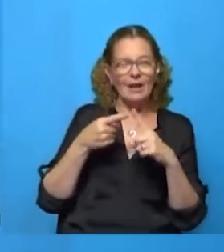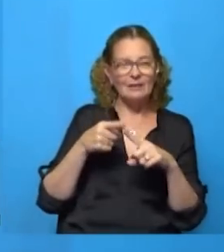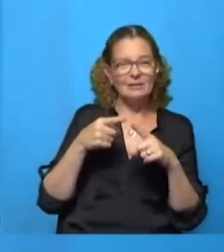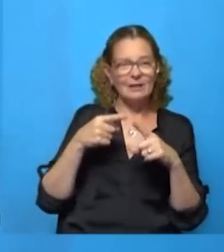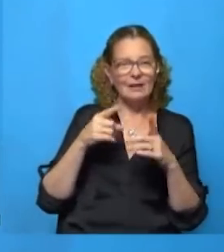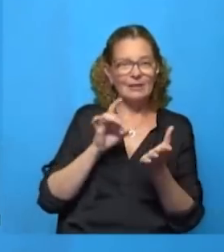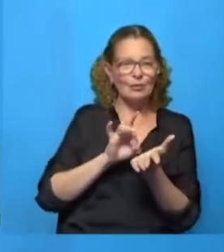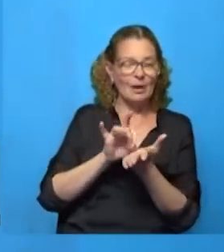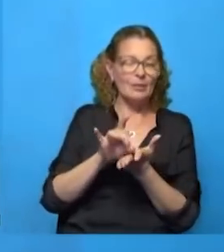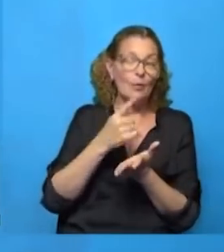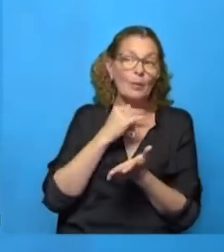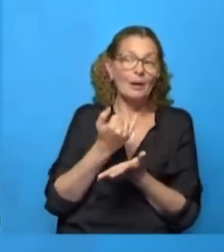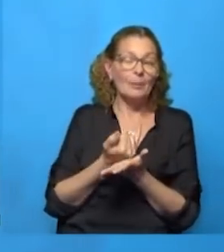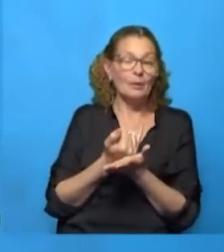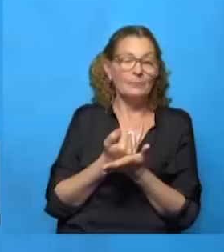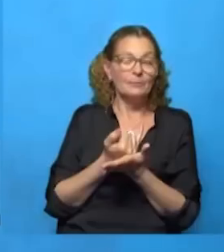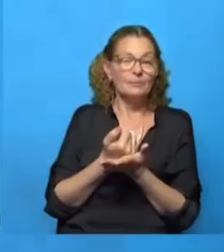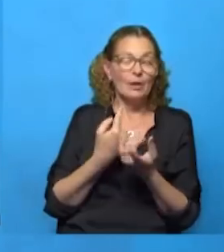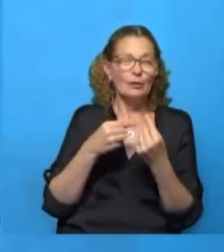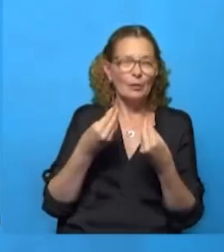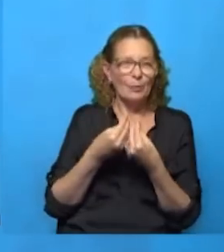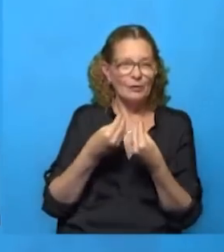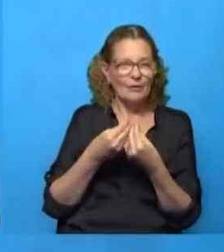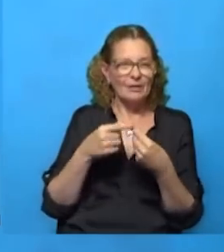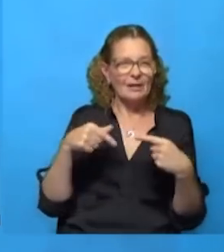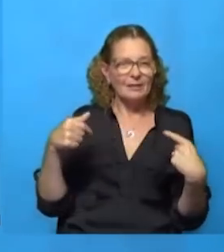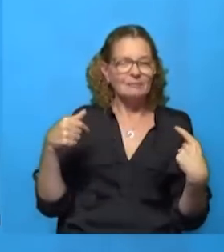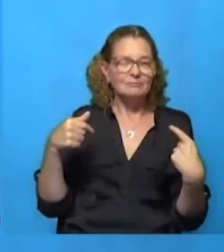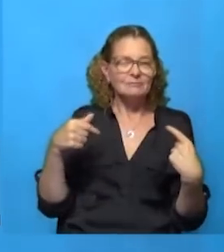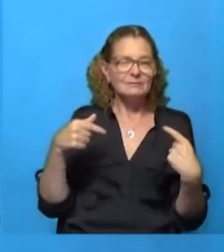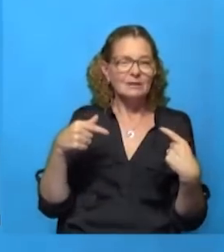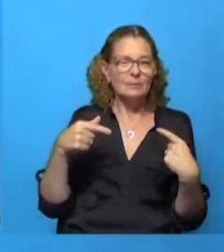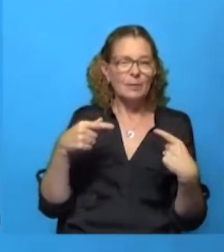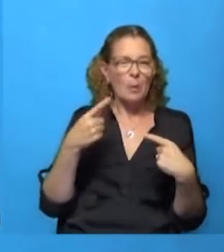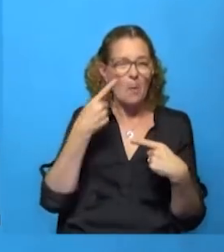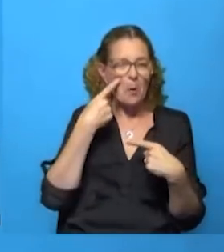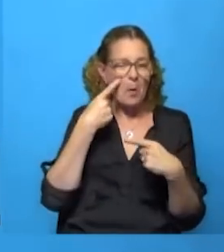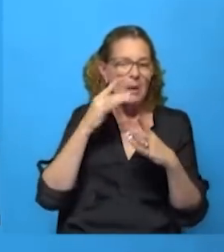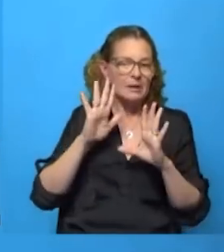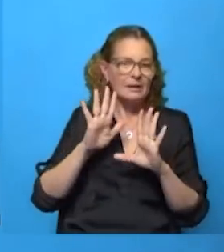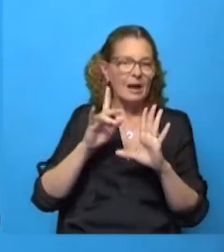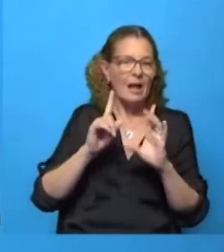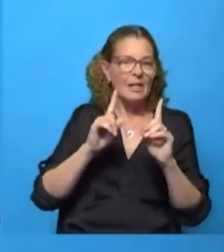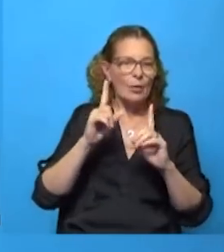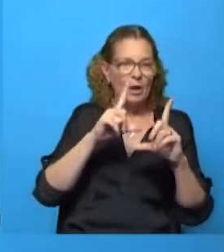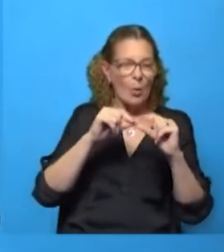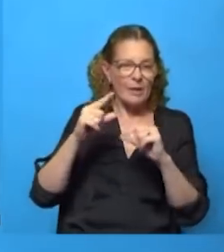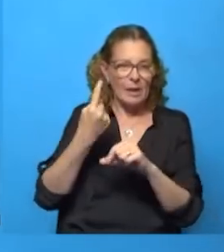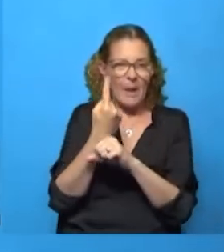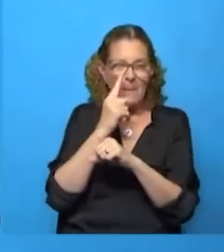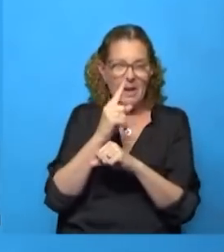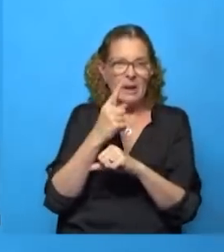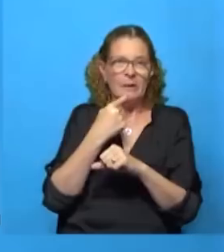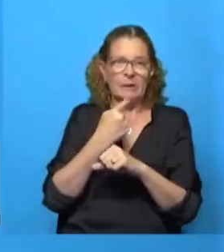uso de un servicio no este entonces Muchas veces está esa leyenda Pero hay una cuestión de probabilidad o sea cada encuesta son mil casos para